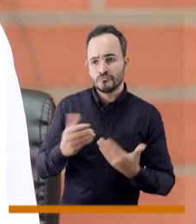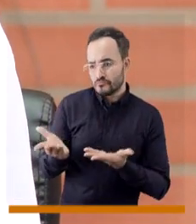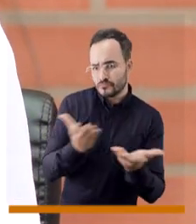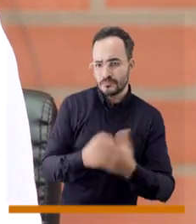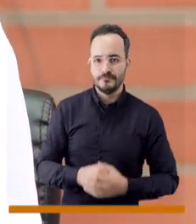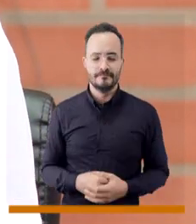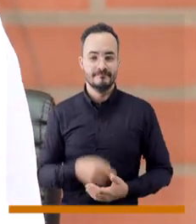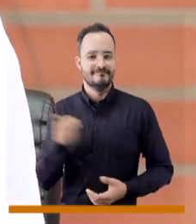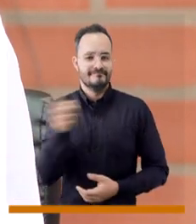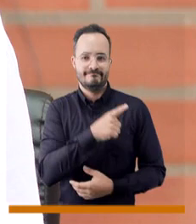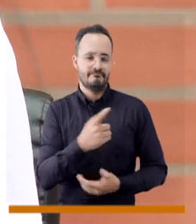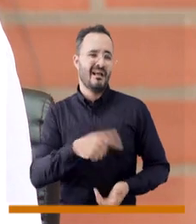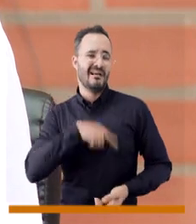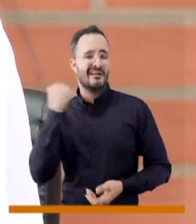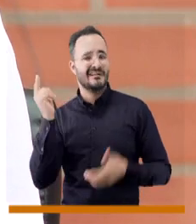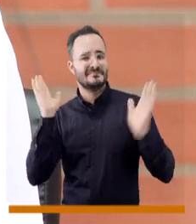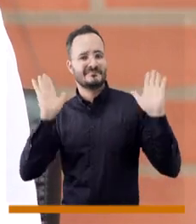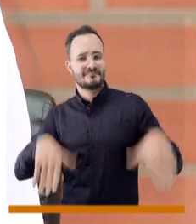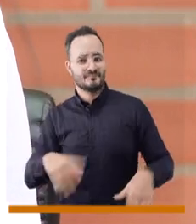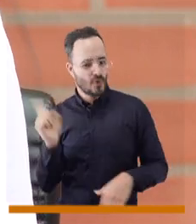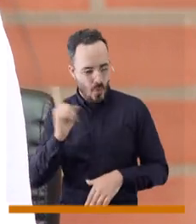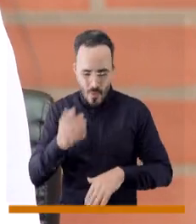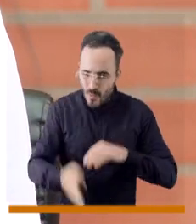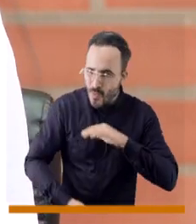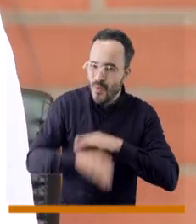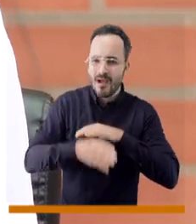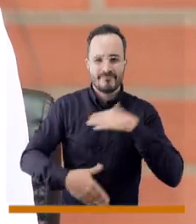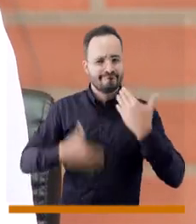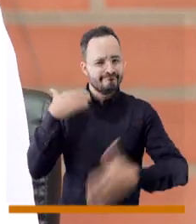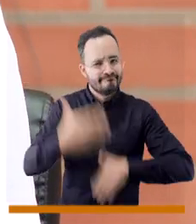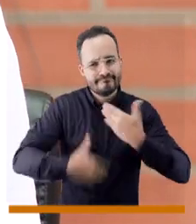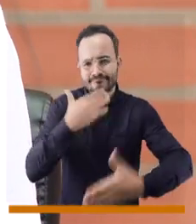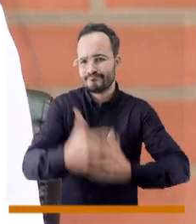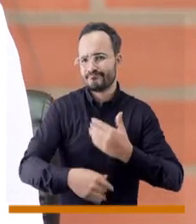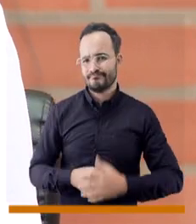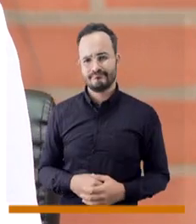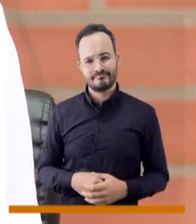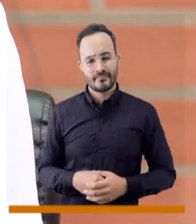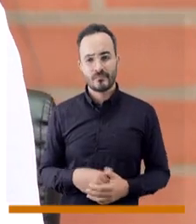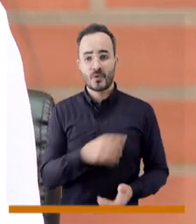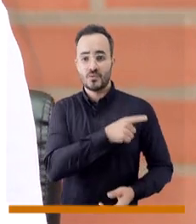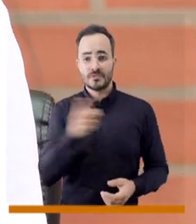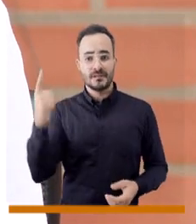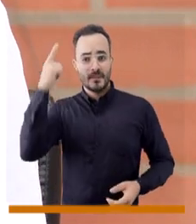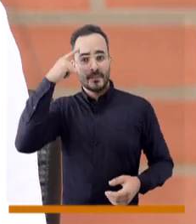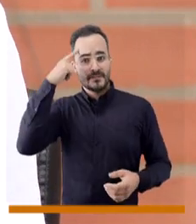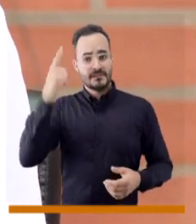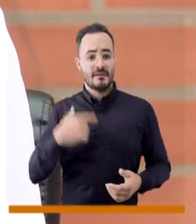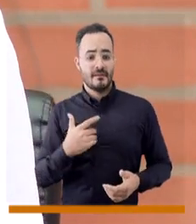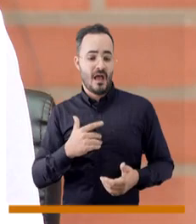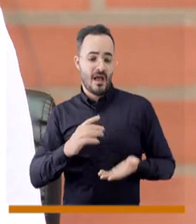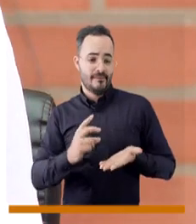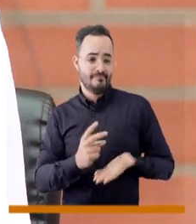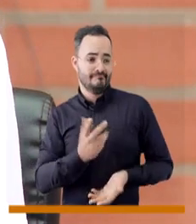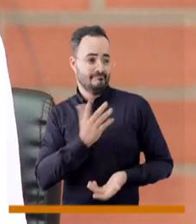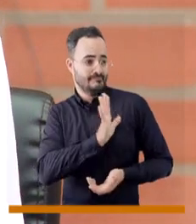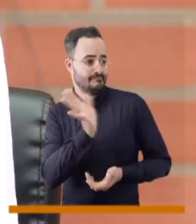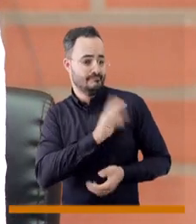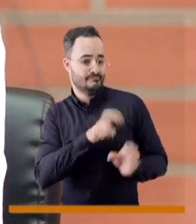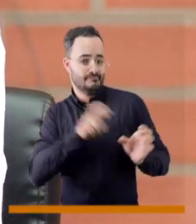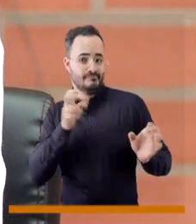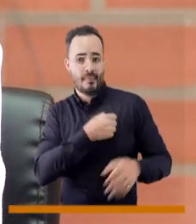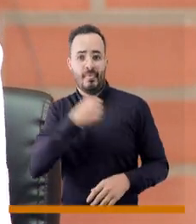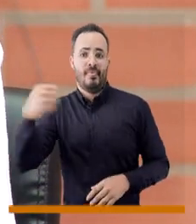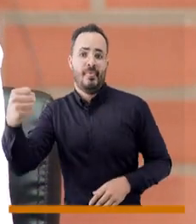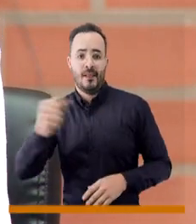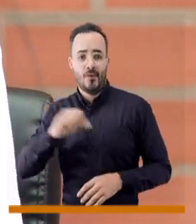historia. Que no se rindan, que sigan adelante, que no porque lo hayan sacado a uno